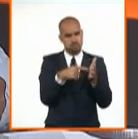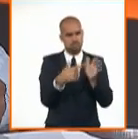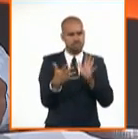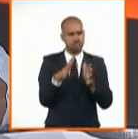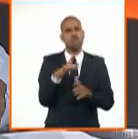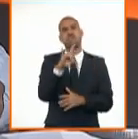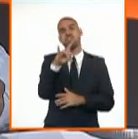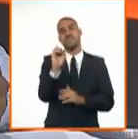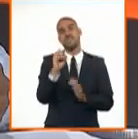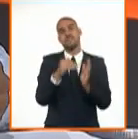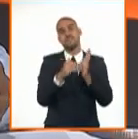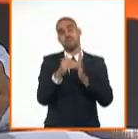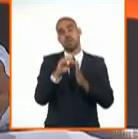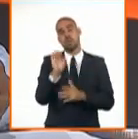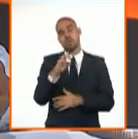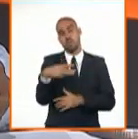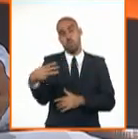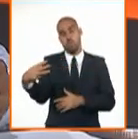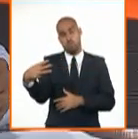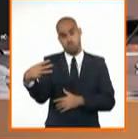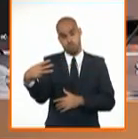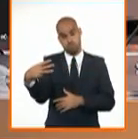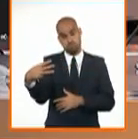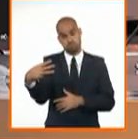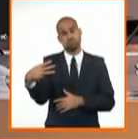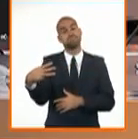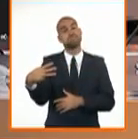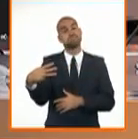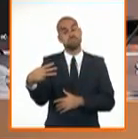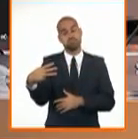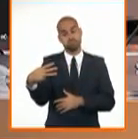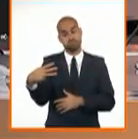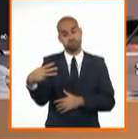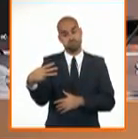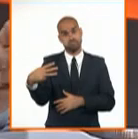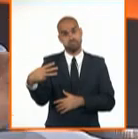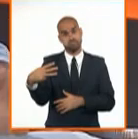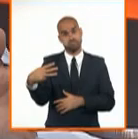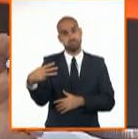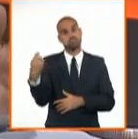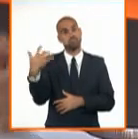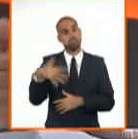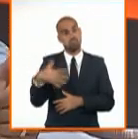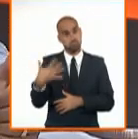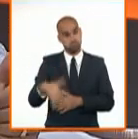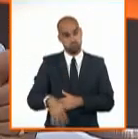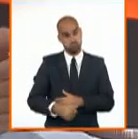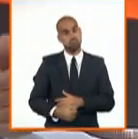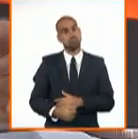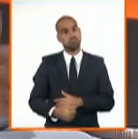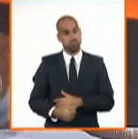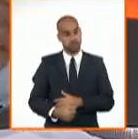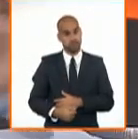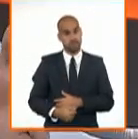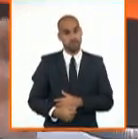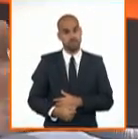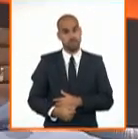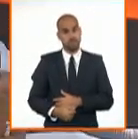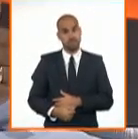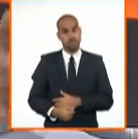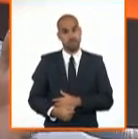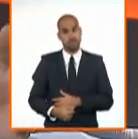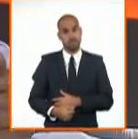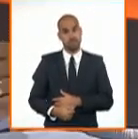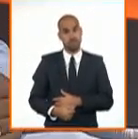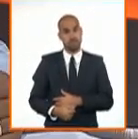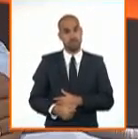millones de euros esta cifra es una cifra considerable pero no sólo eso es decir es el tiempo